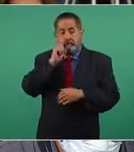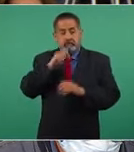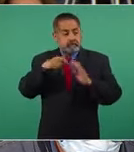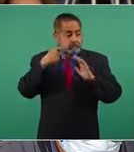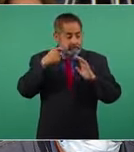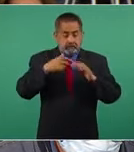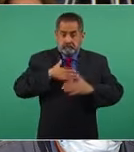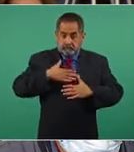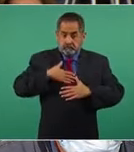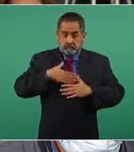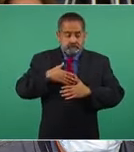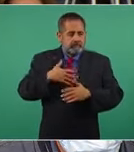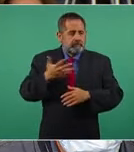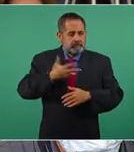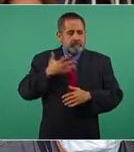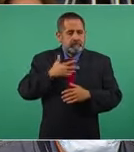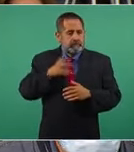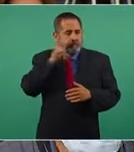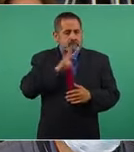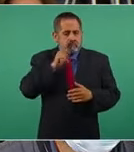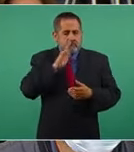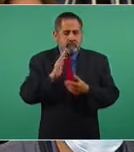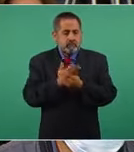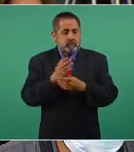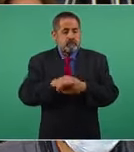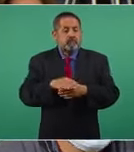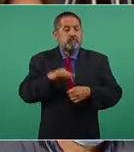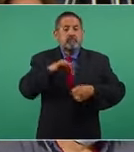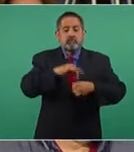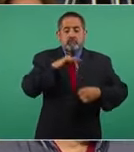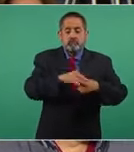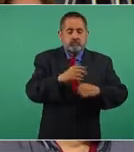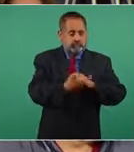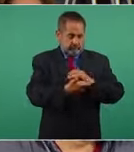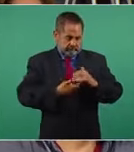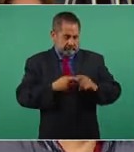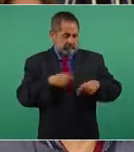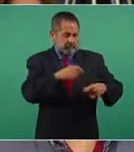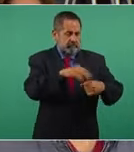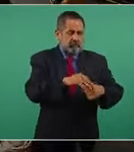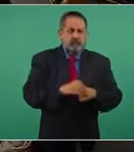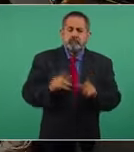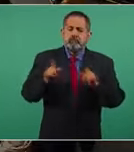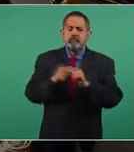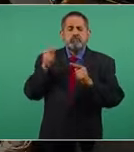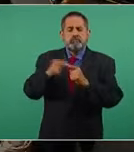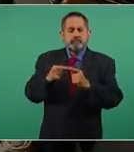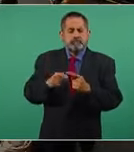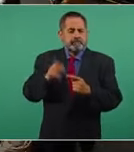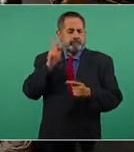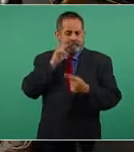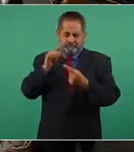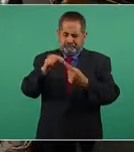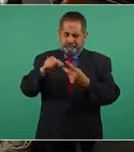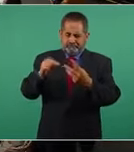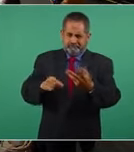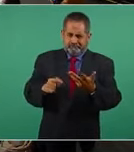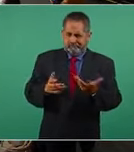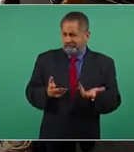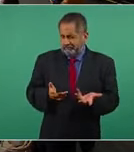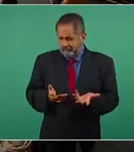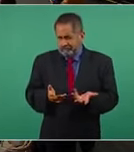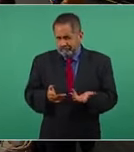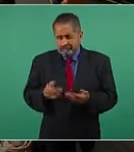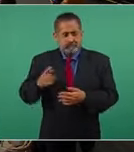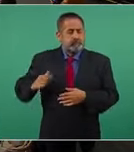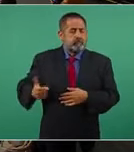Centinela Informa de cómo compraron votos en las elecciones. Presidente, en concreto, con todos estos hechos, ¿podemos hablar ya de un estado